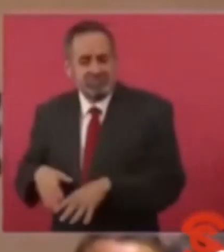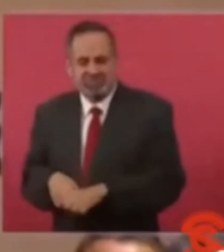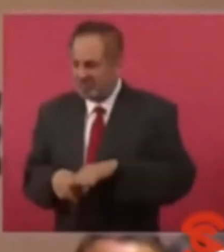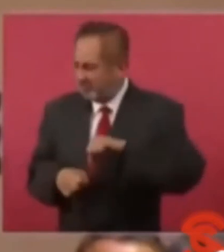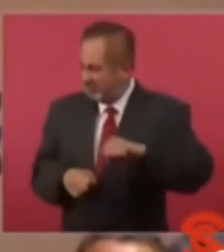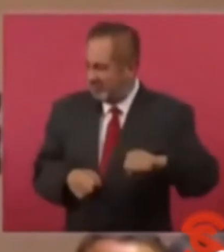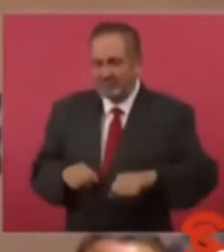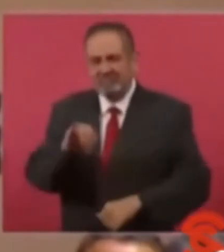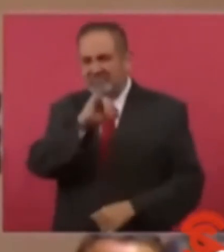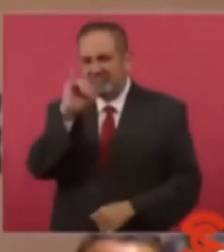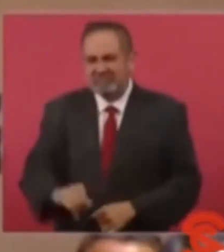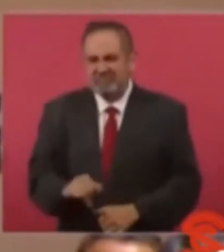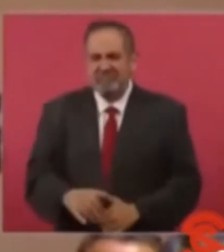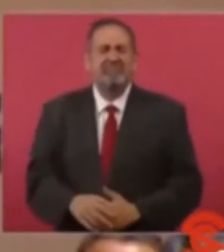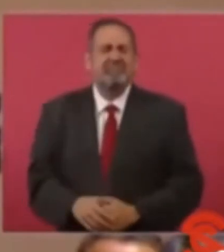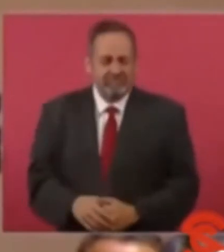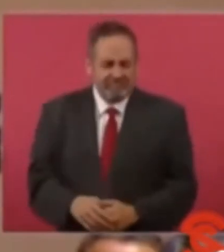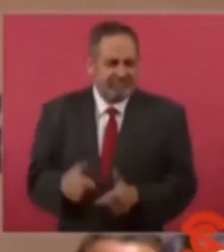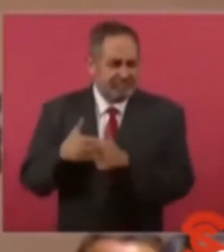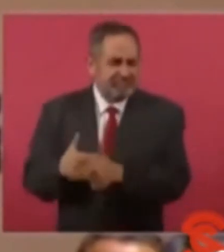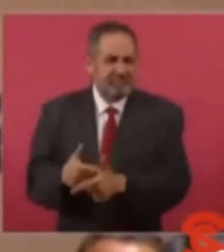vencernos.